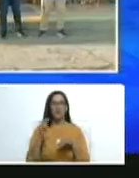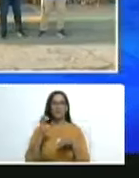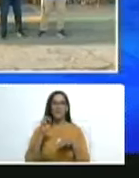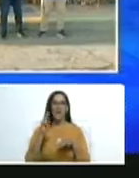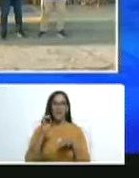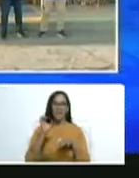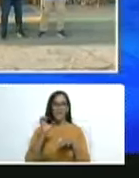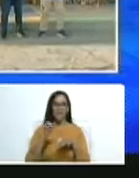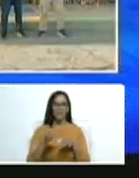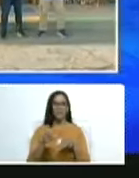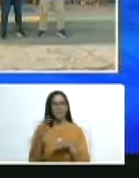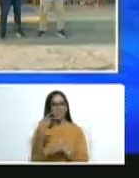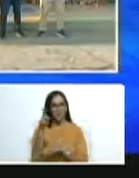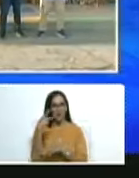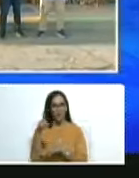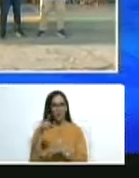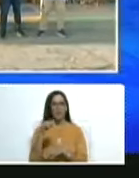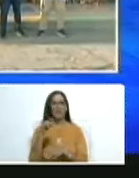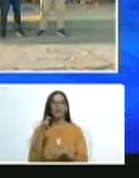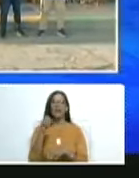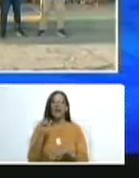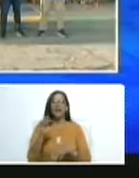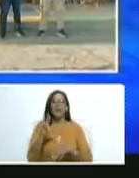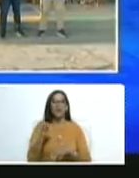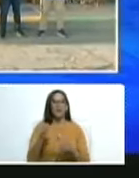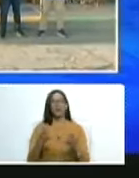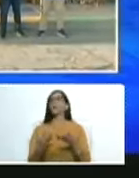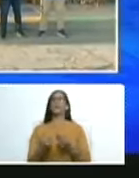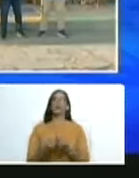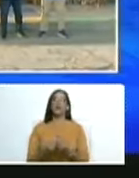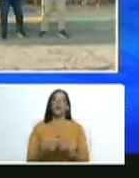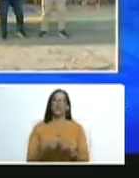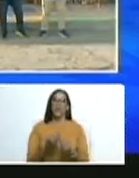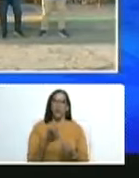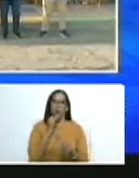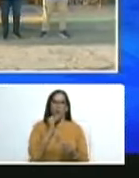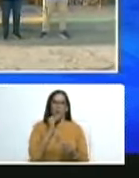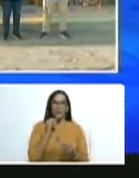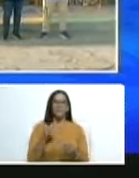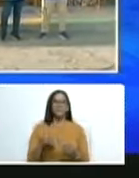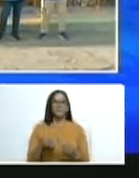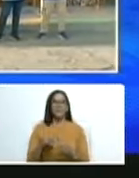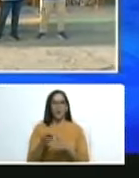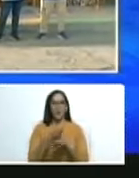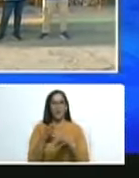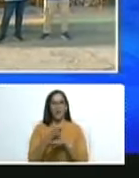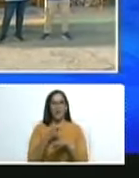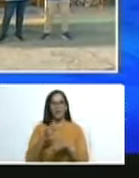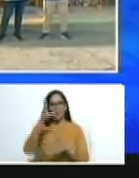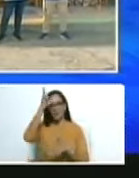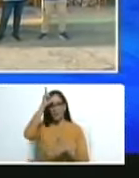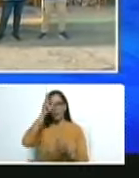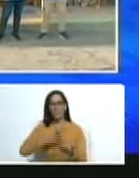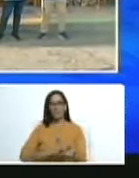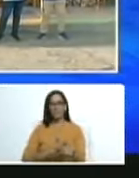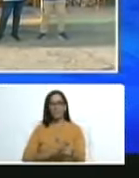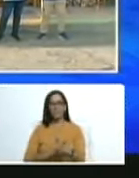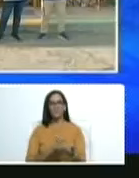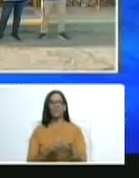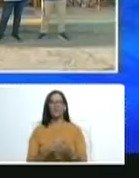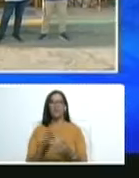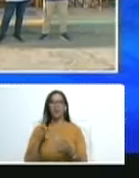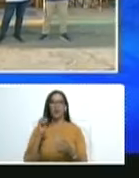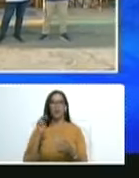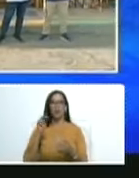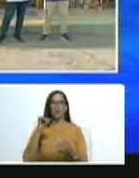parroquia Los Taques, acompañado por este joven gobernador de Falcón, Víctor Clar, por Ronnie